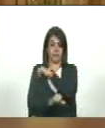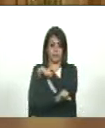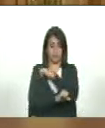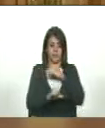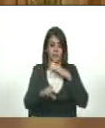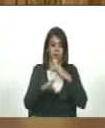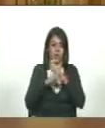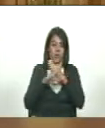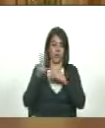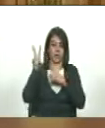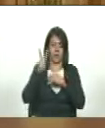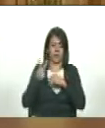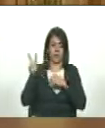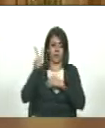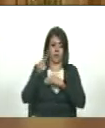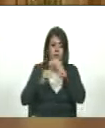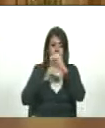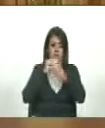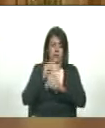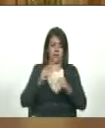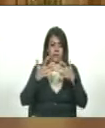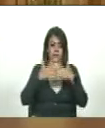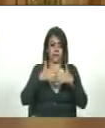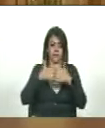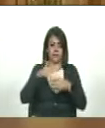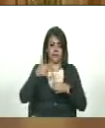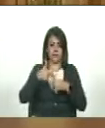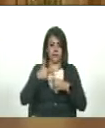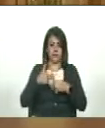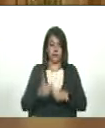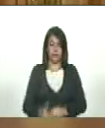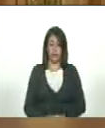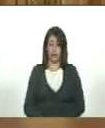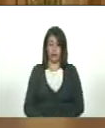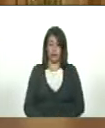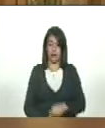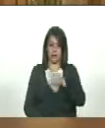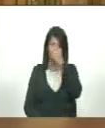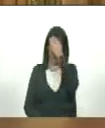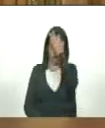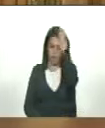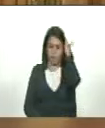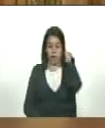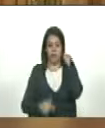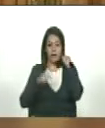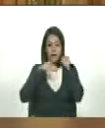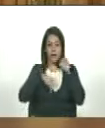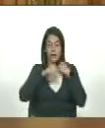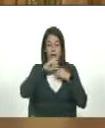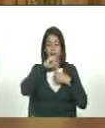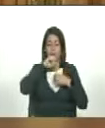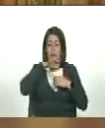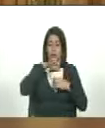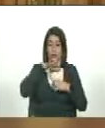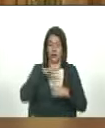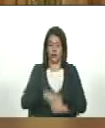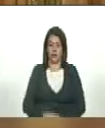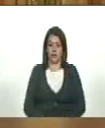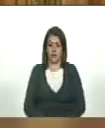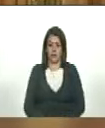apátridas que se habían enconado en la industria petrolera. Esta historia